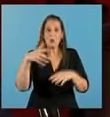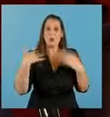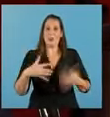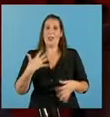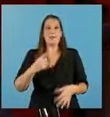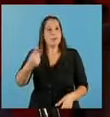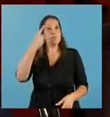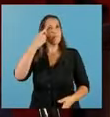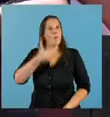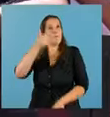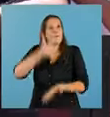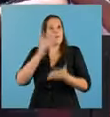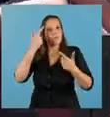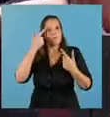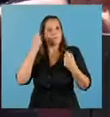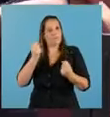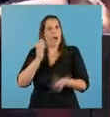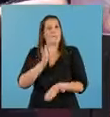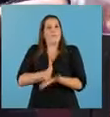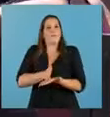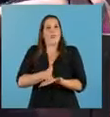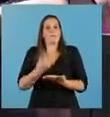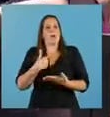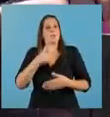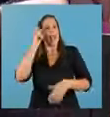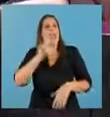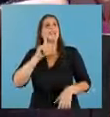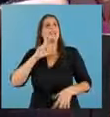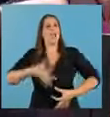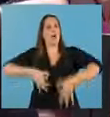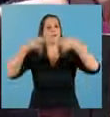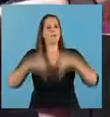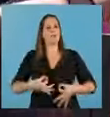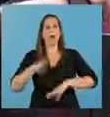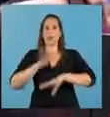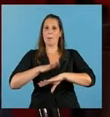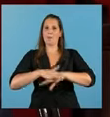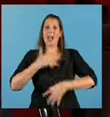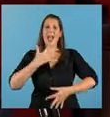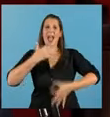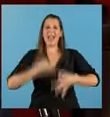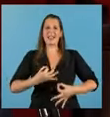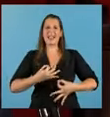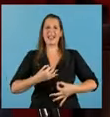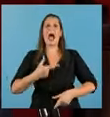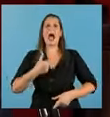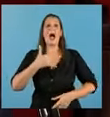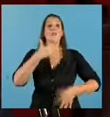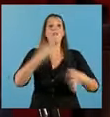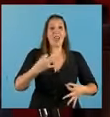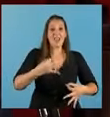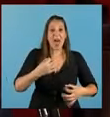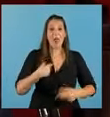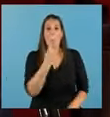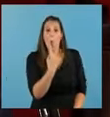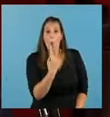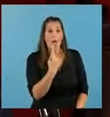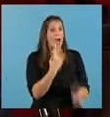ideales y también una ética de la responsabilidad para saber que la verdad es sinfónica, compuesta de